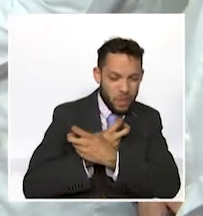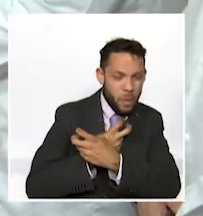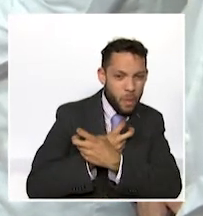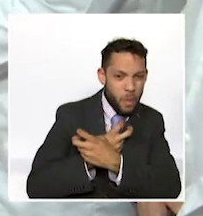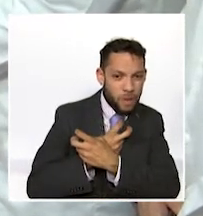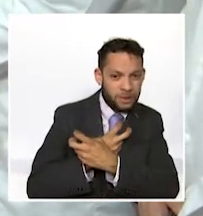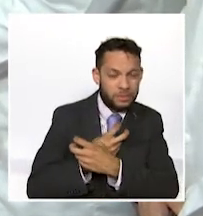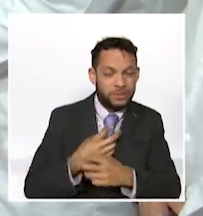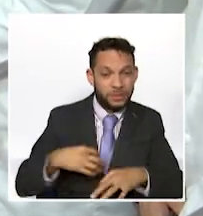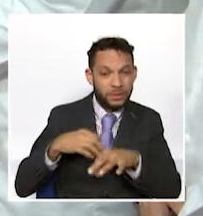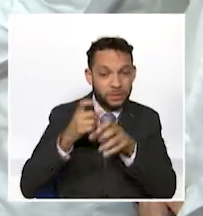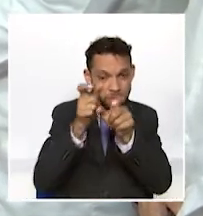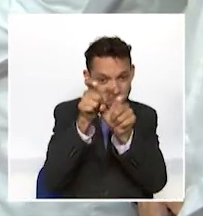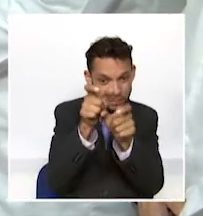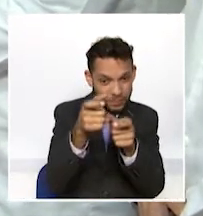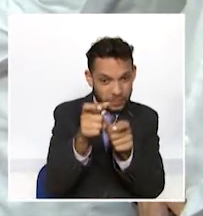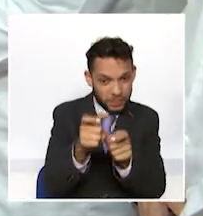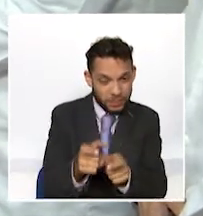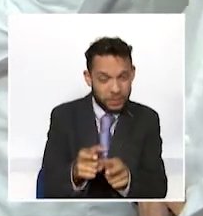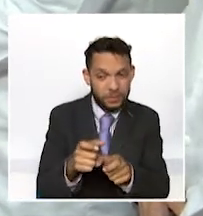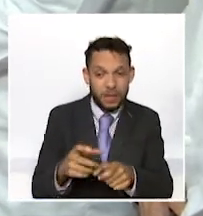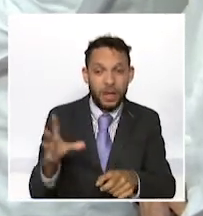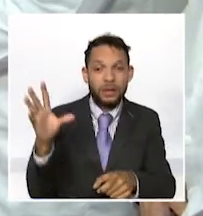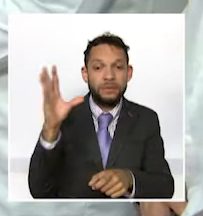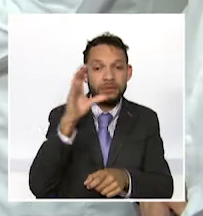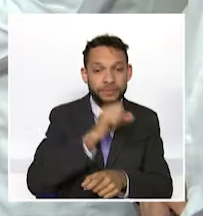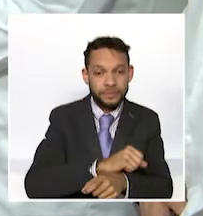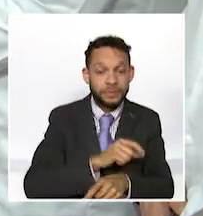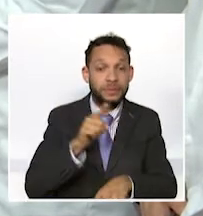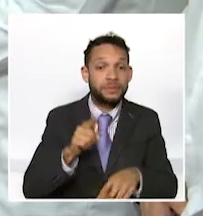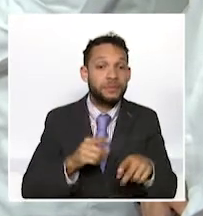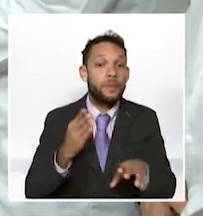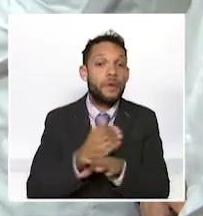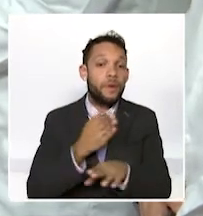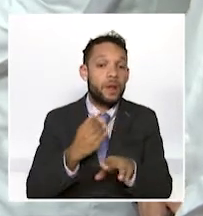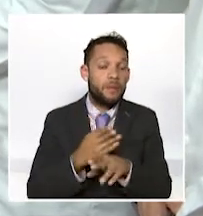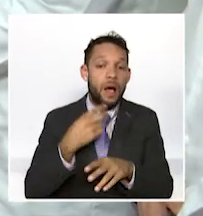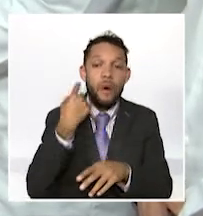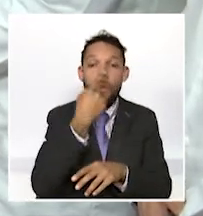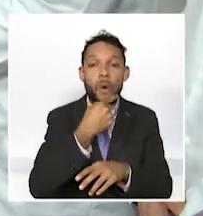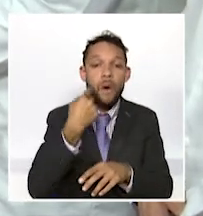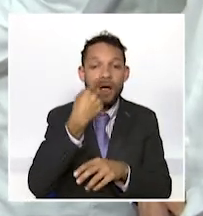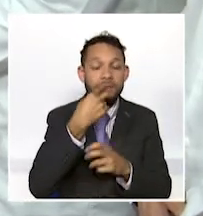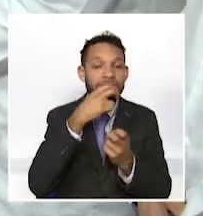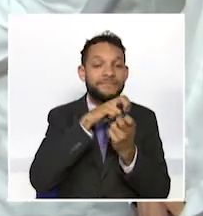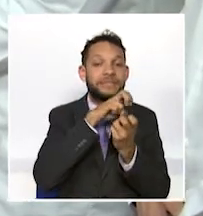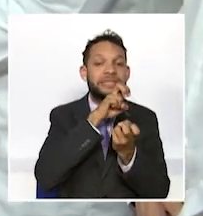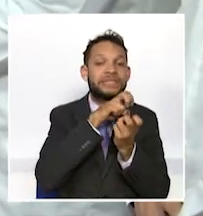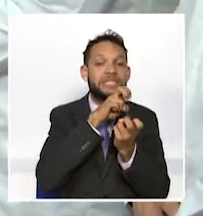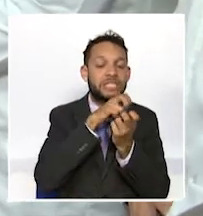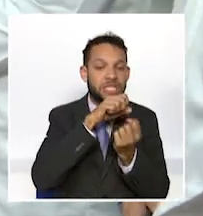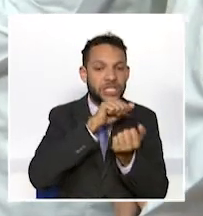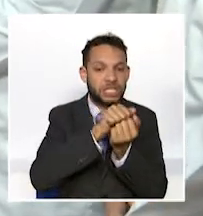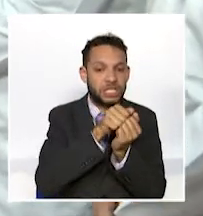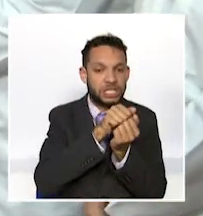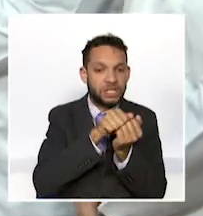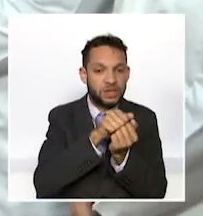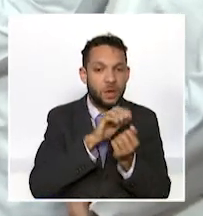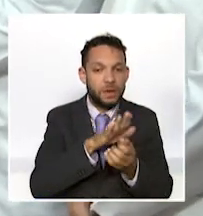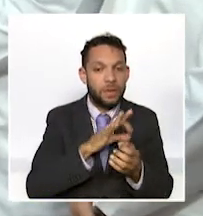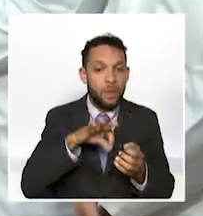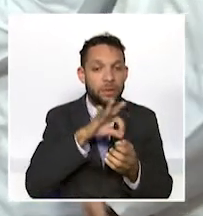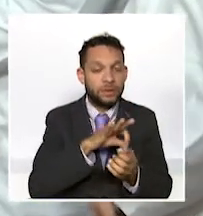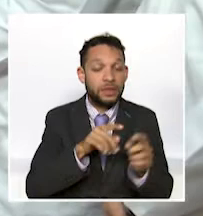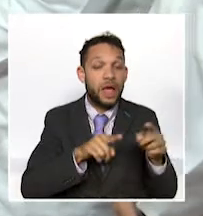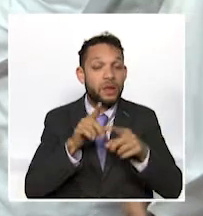no es suficiente. Venimos y encontramos un problema de mordida. Entonces volvemos allá, a la odontología. El paciente que